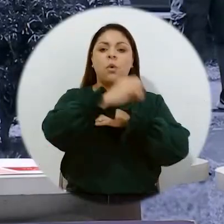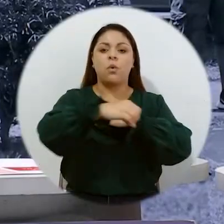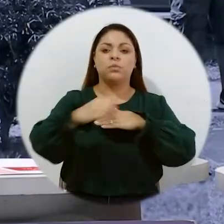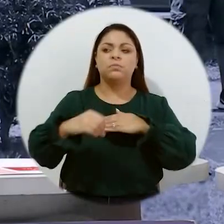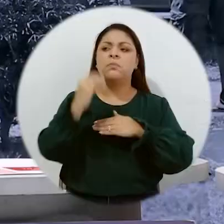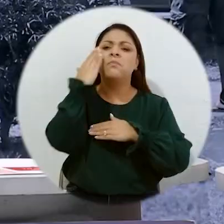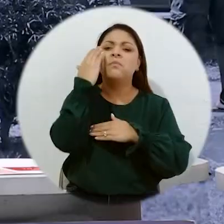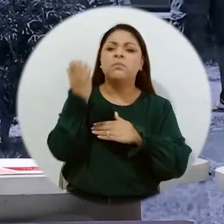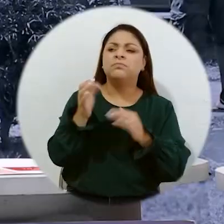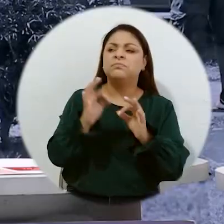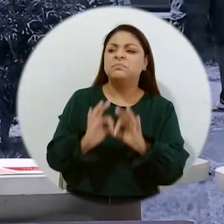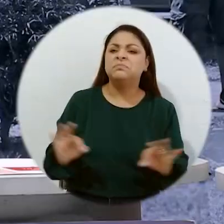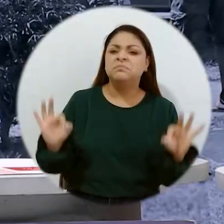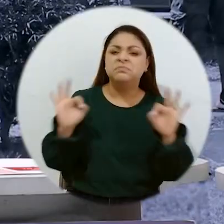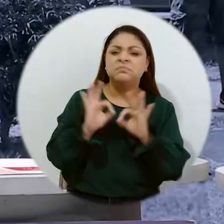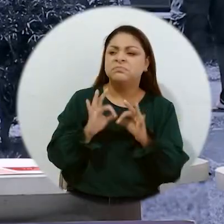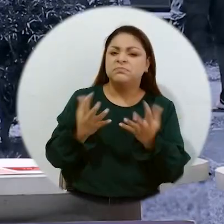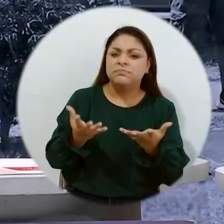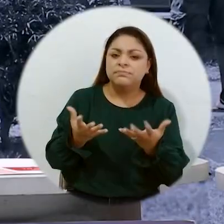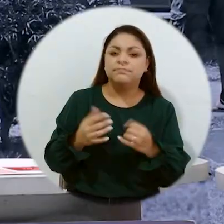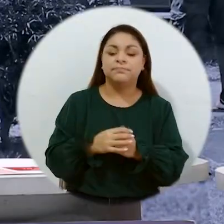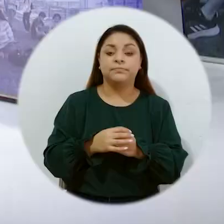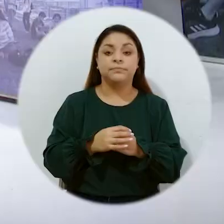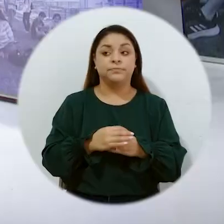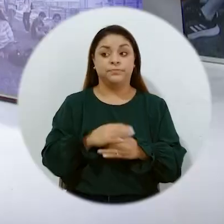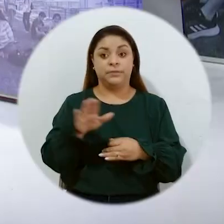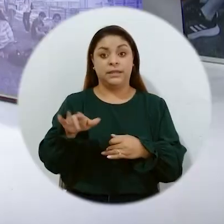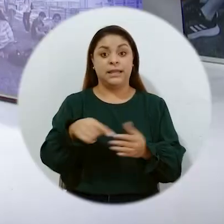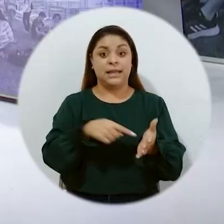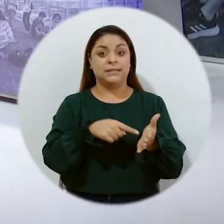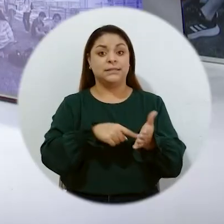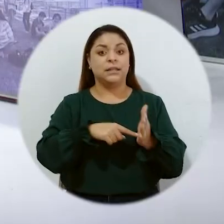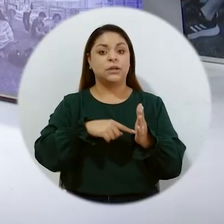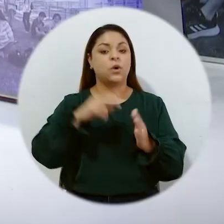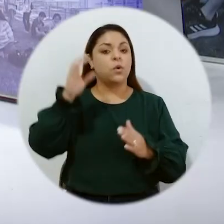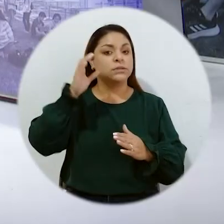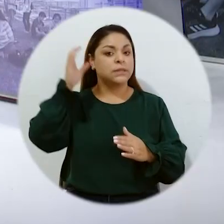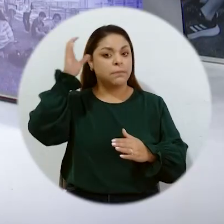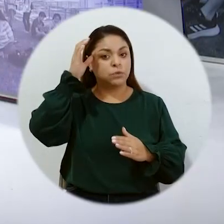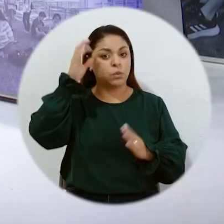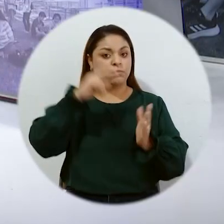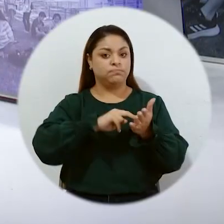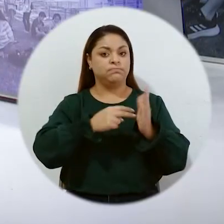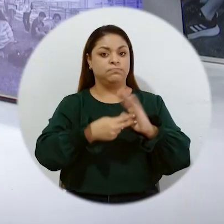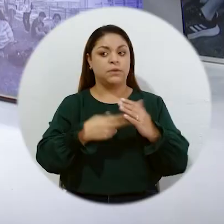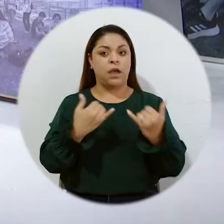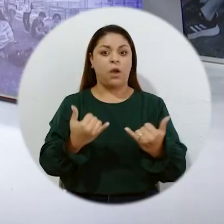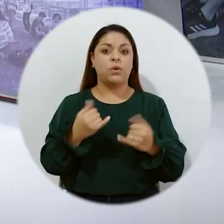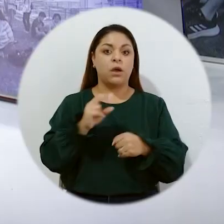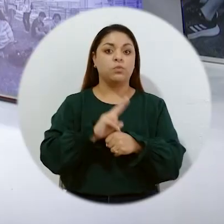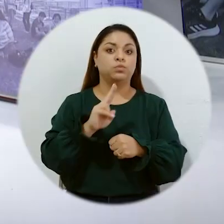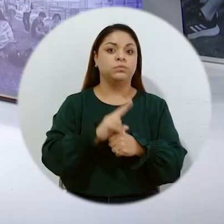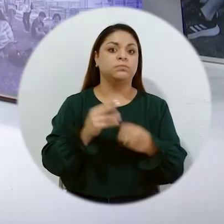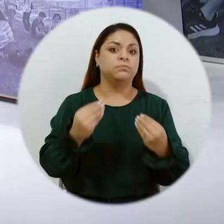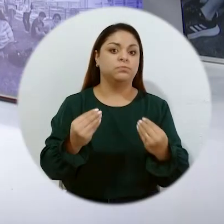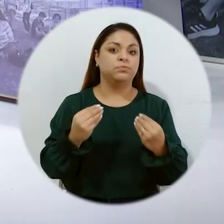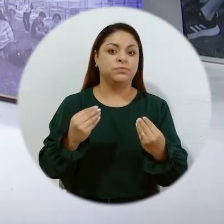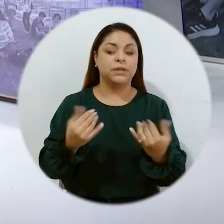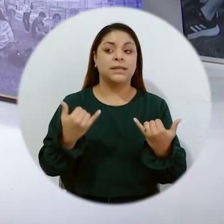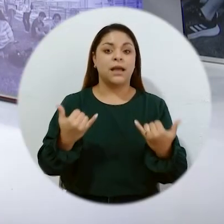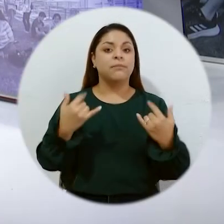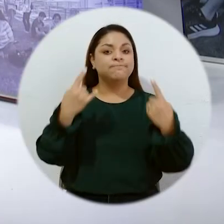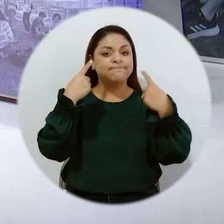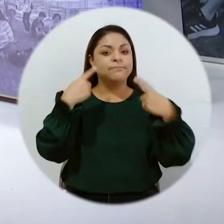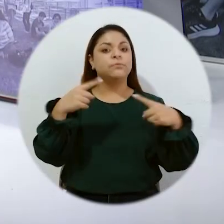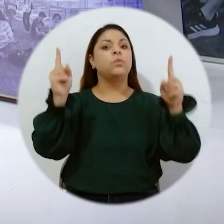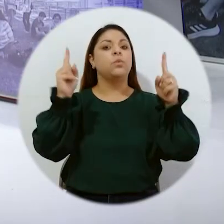importante el tema de la gobernanza? Bueno, ese concepto, ¿verdad?, que ahora lo utilizamos muchísimo y que tal vez se ha logrado